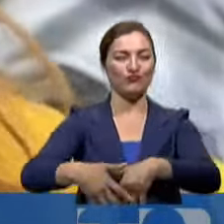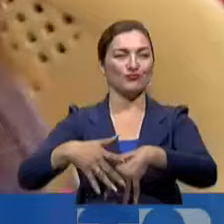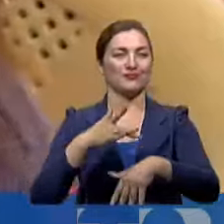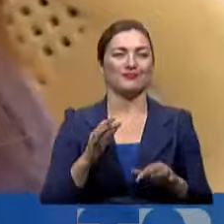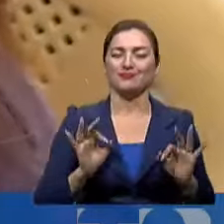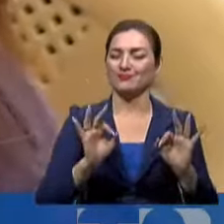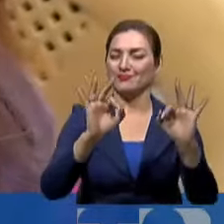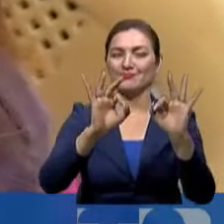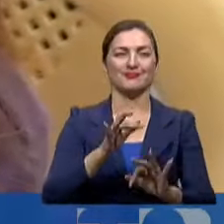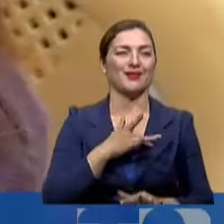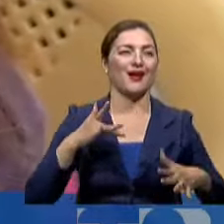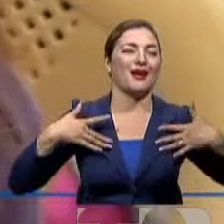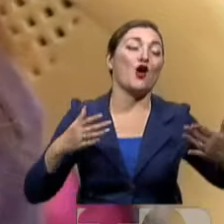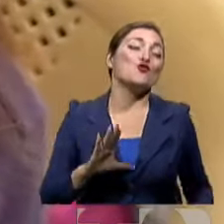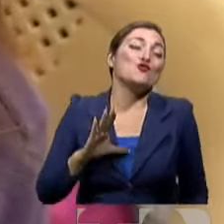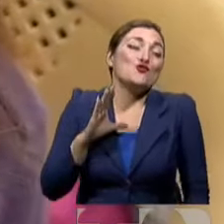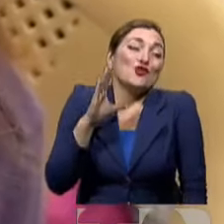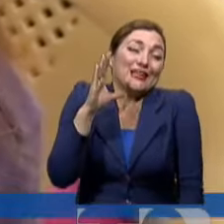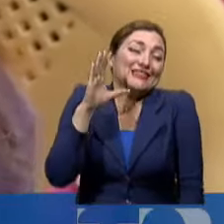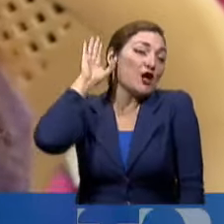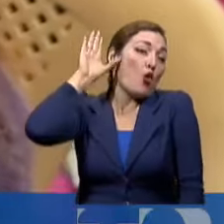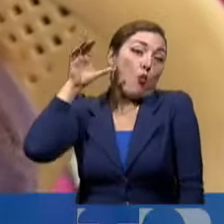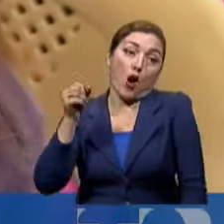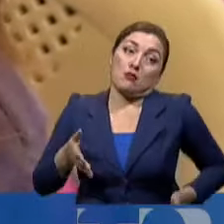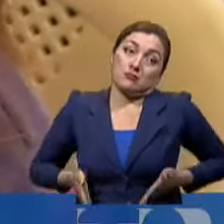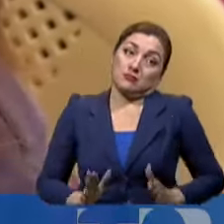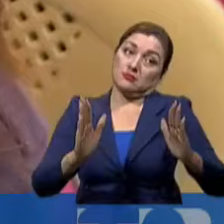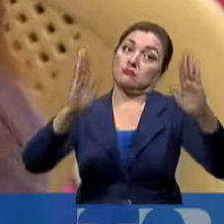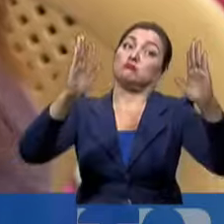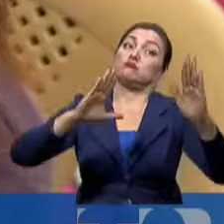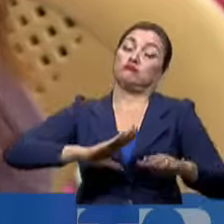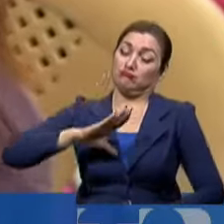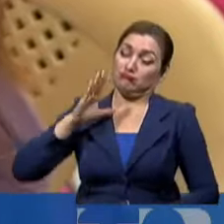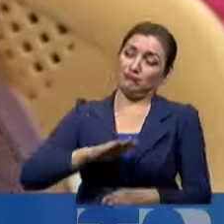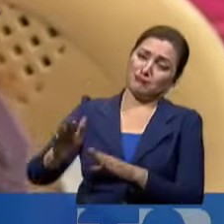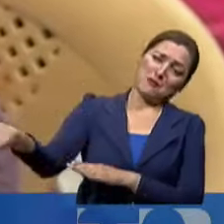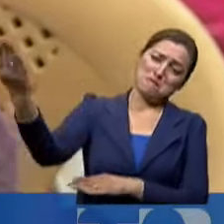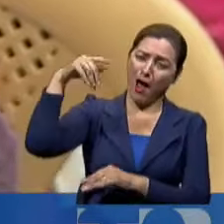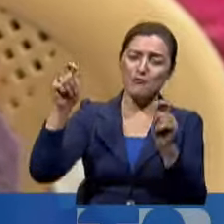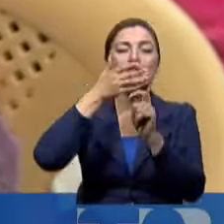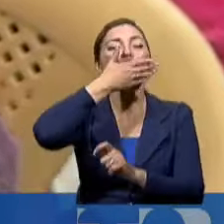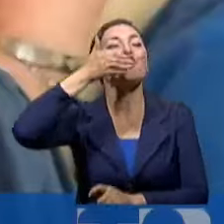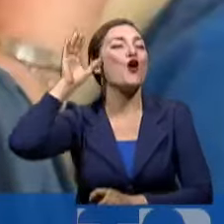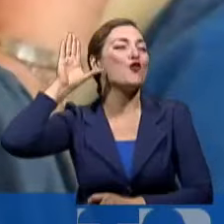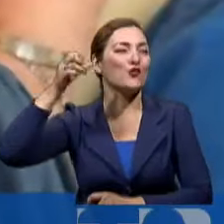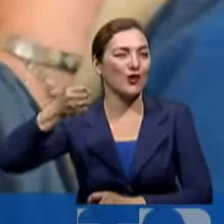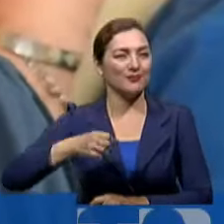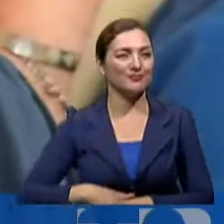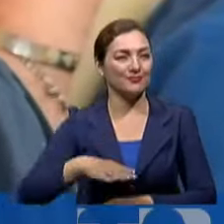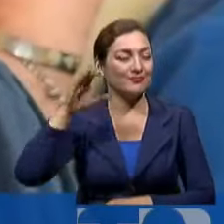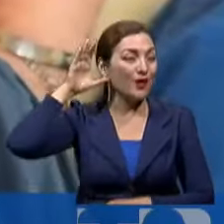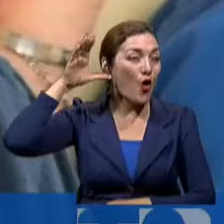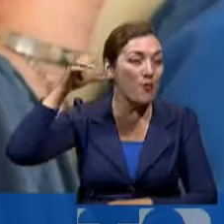una maravilla. Estoy feliz, orgullosa de ser cuencana, que vengan a nuestras fiestas, que es lo mejor Cuenca. En